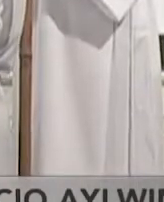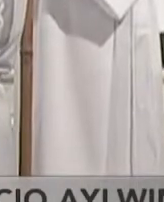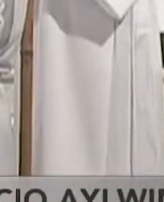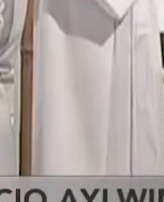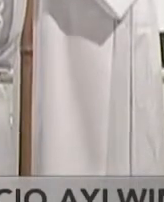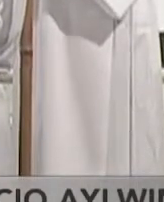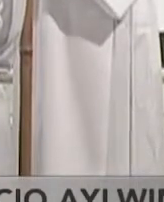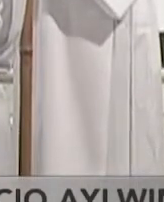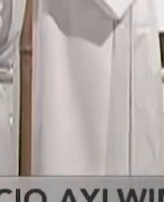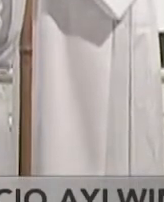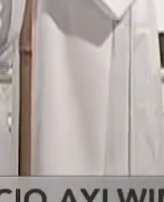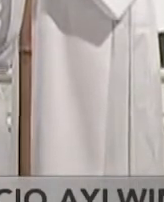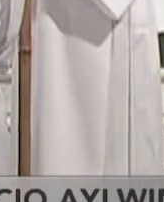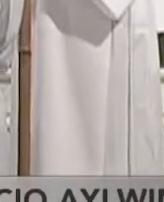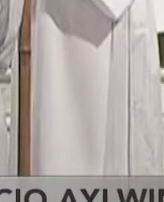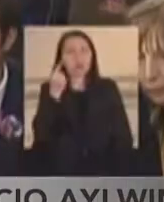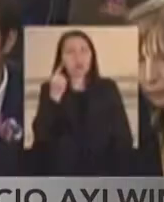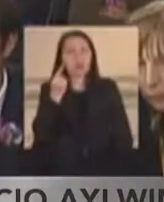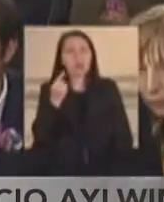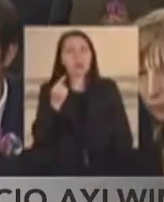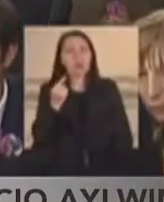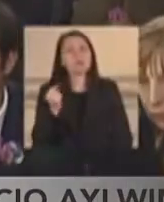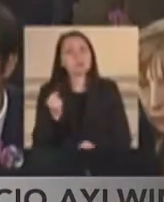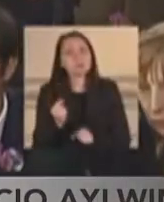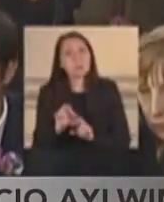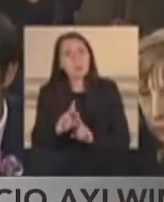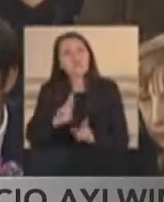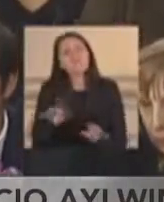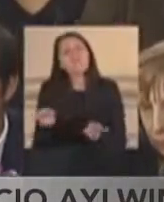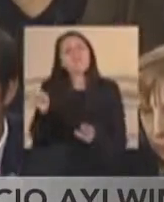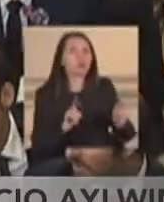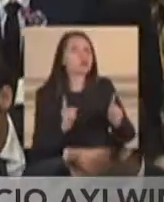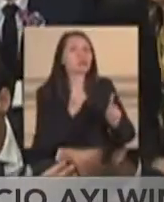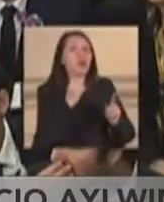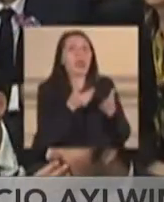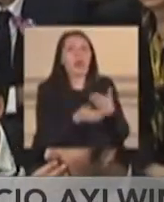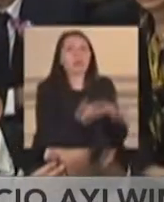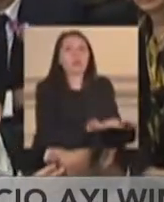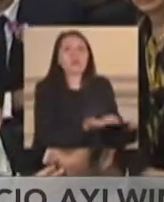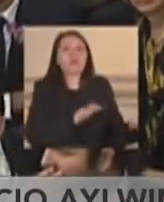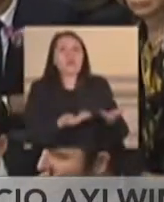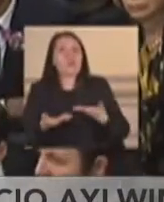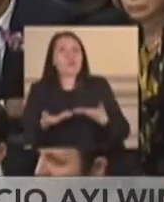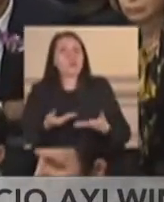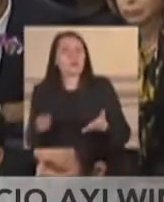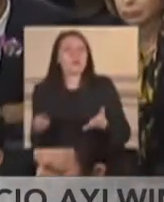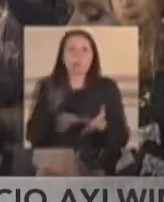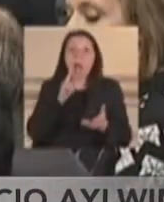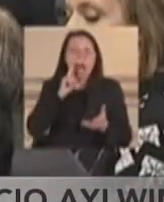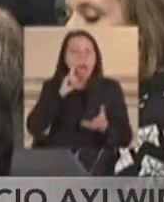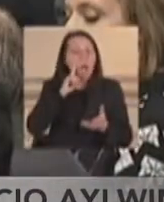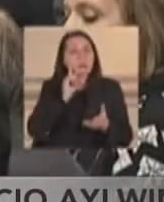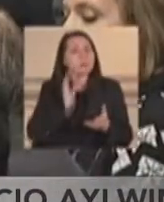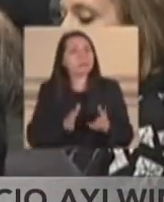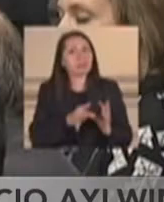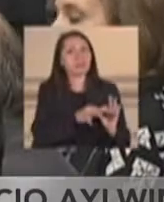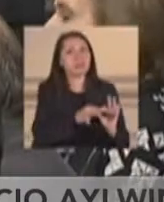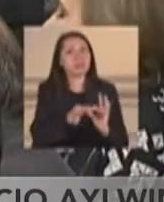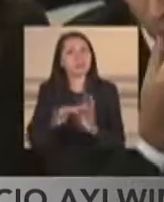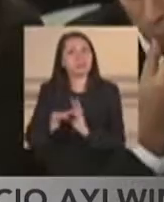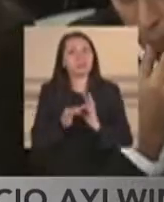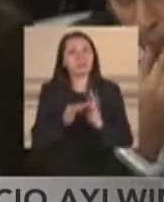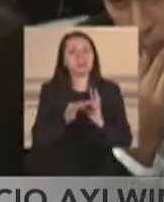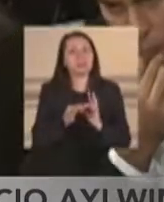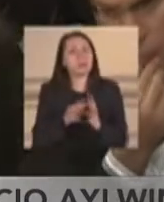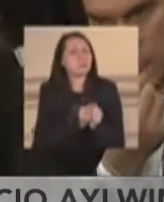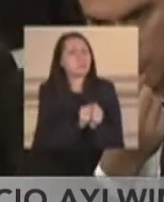Misa presidida por el cardenal Ricardo Ezzati, en la que los más cercanos a Patricio Aylwin, su familia, fueron los protagonistas con